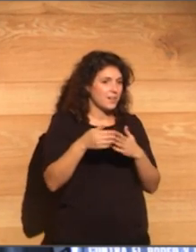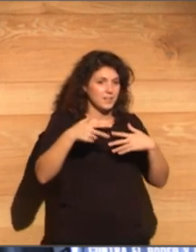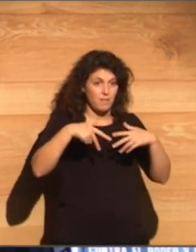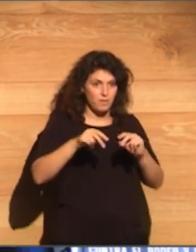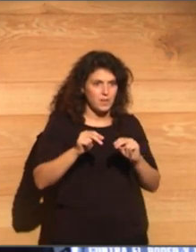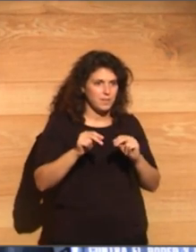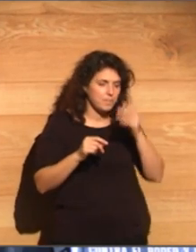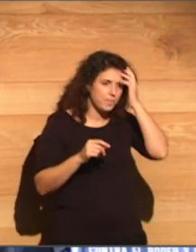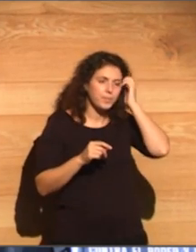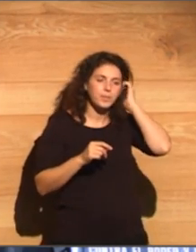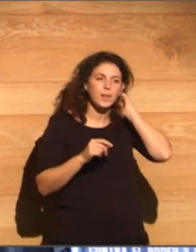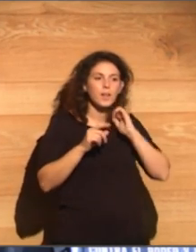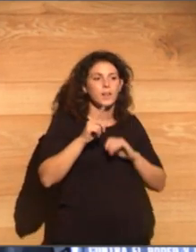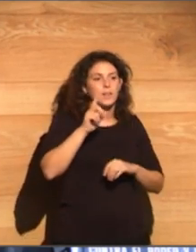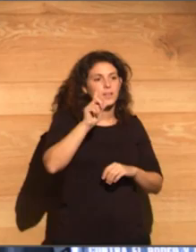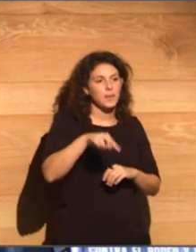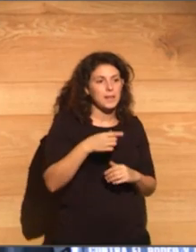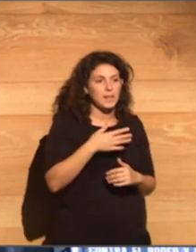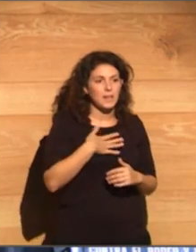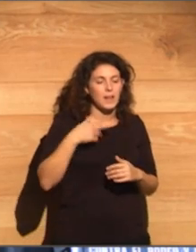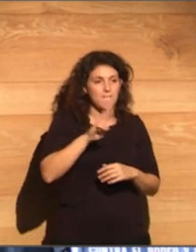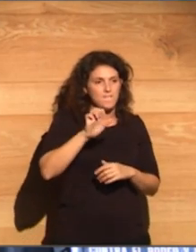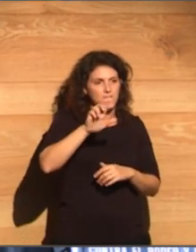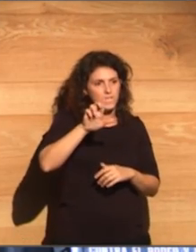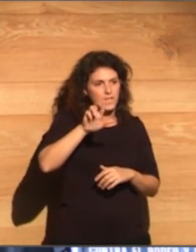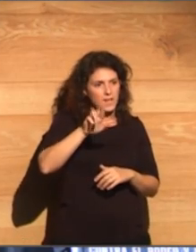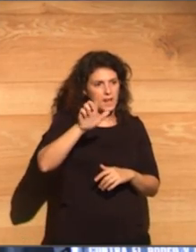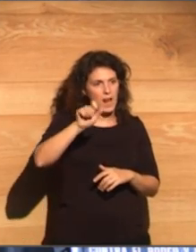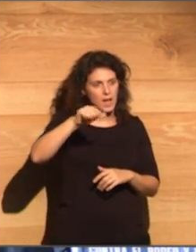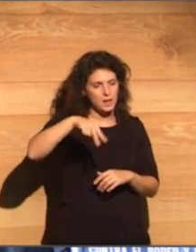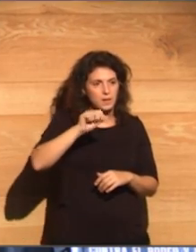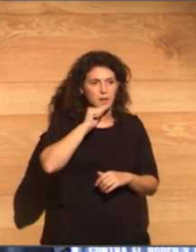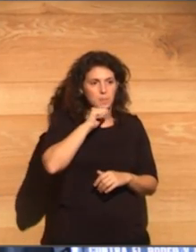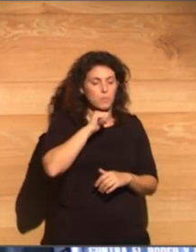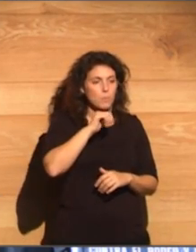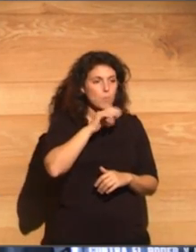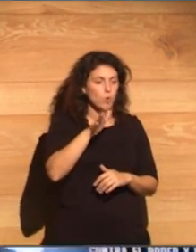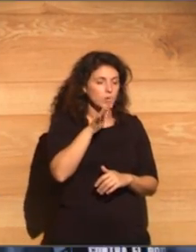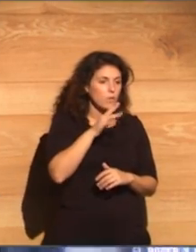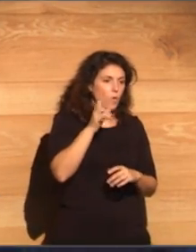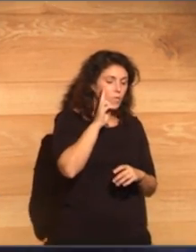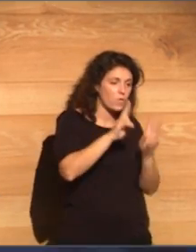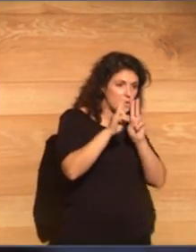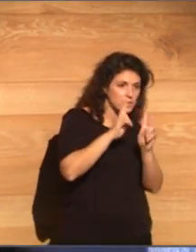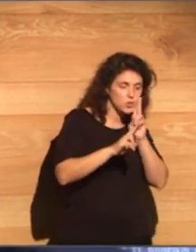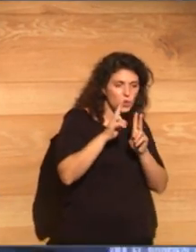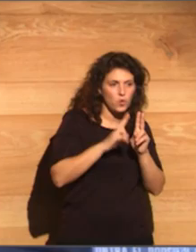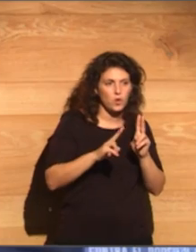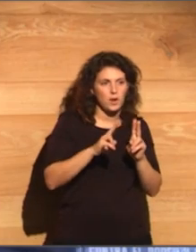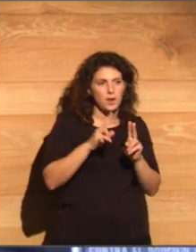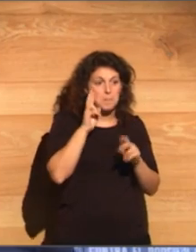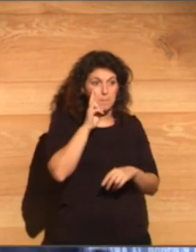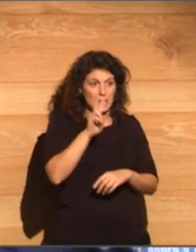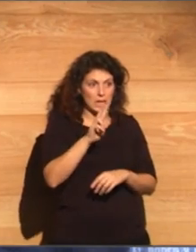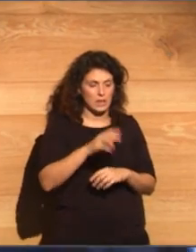Luna, pero que inicialmente quería que hiciera Berlanga, precisamente por su visión y su mirada erotómana. Bueno, y